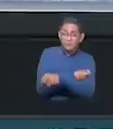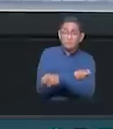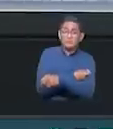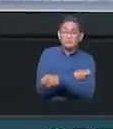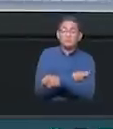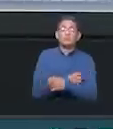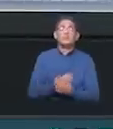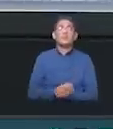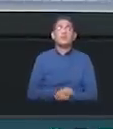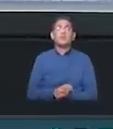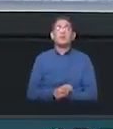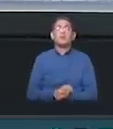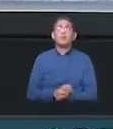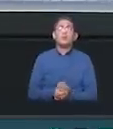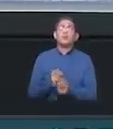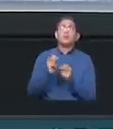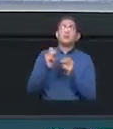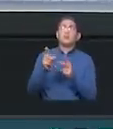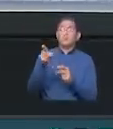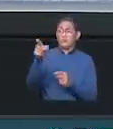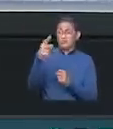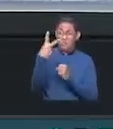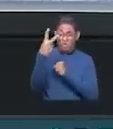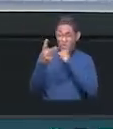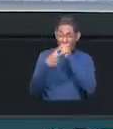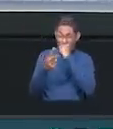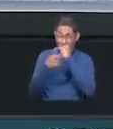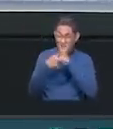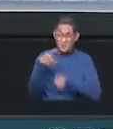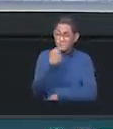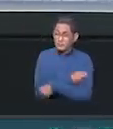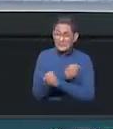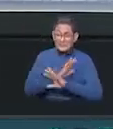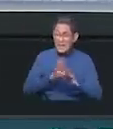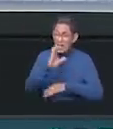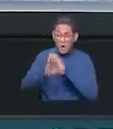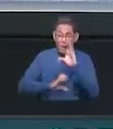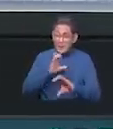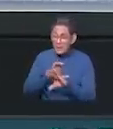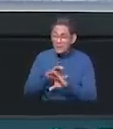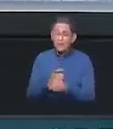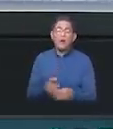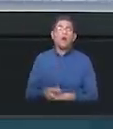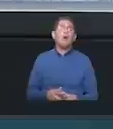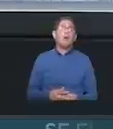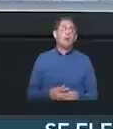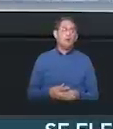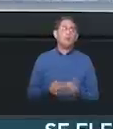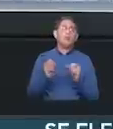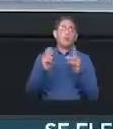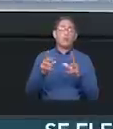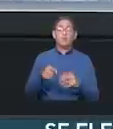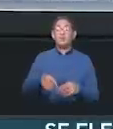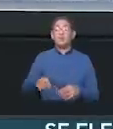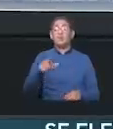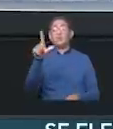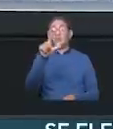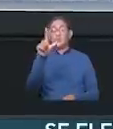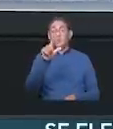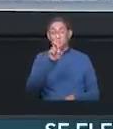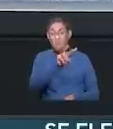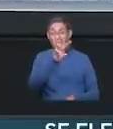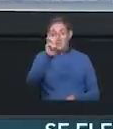siempre y cuando el tema esté completo a partir del lunes 26